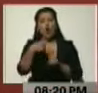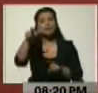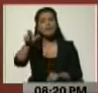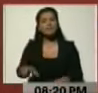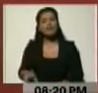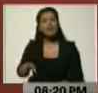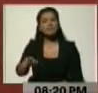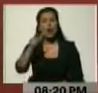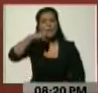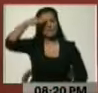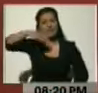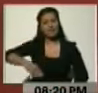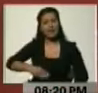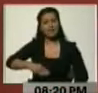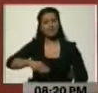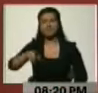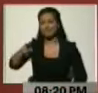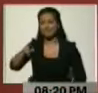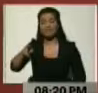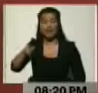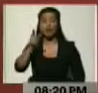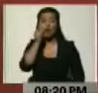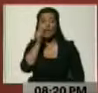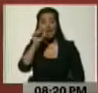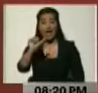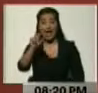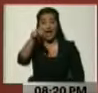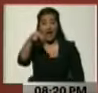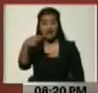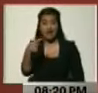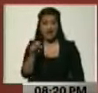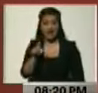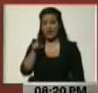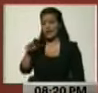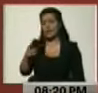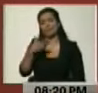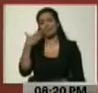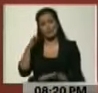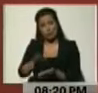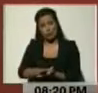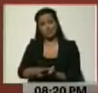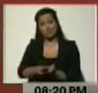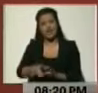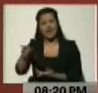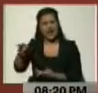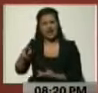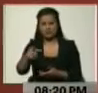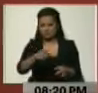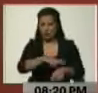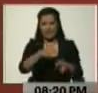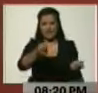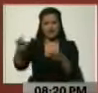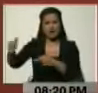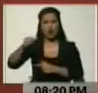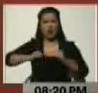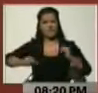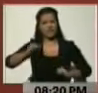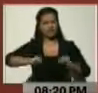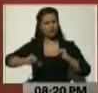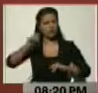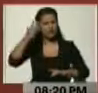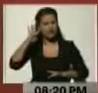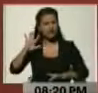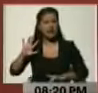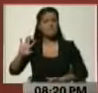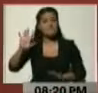complicación respiratoria luego de unos ejercicios. Complicó con una, presumiblemente con una